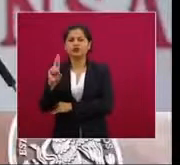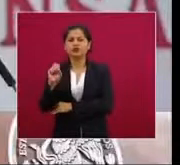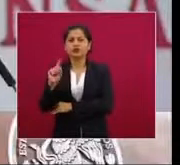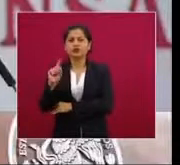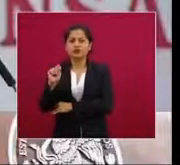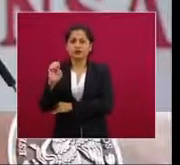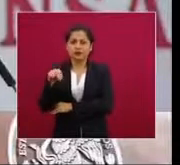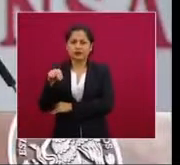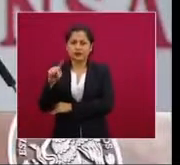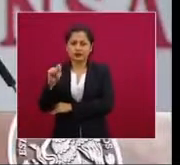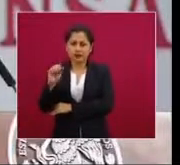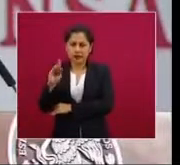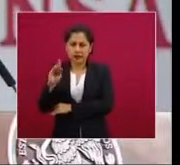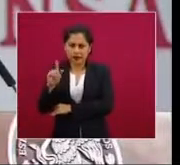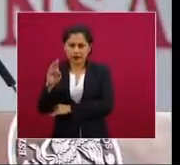se está